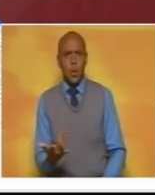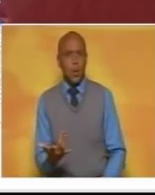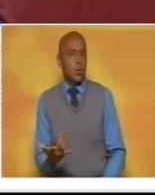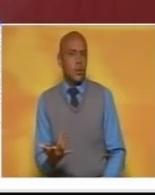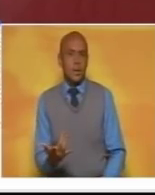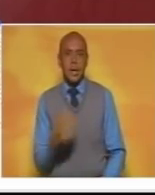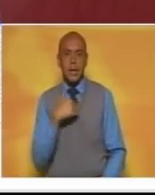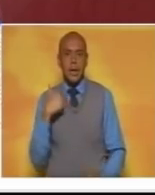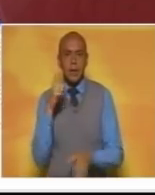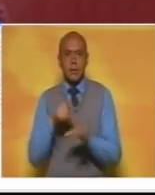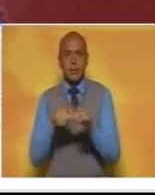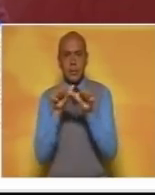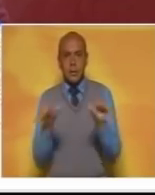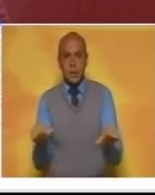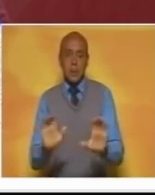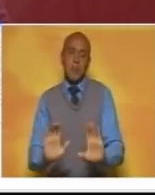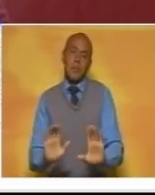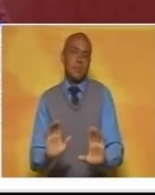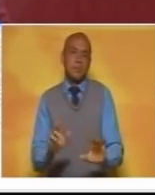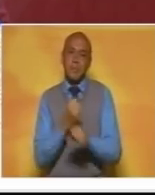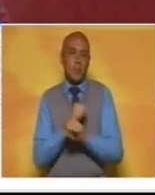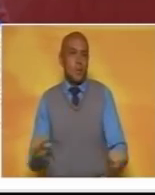titular, no puedo.